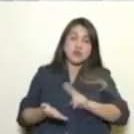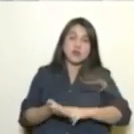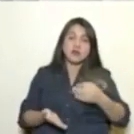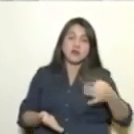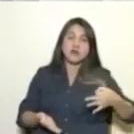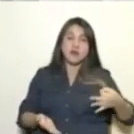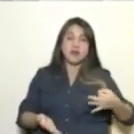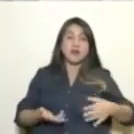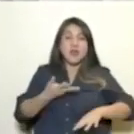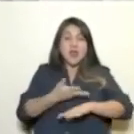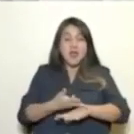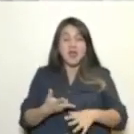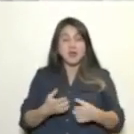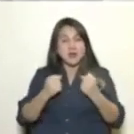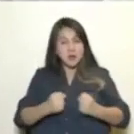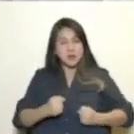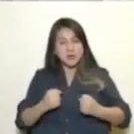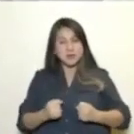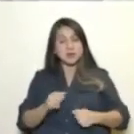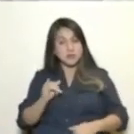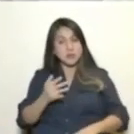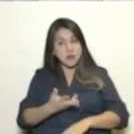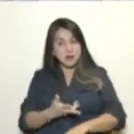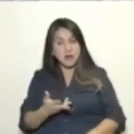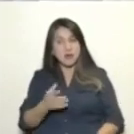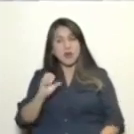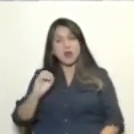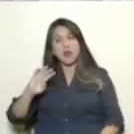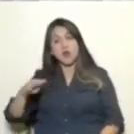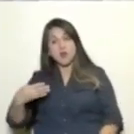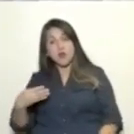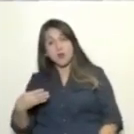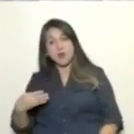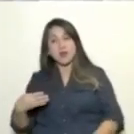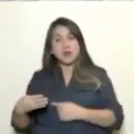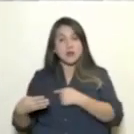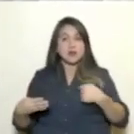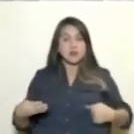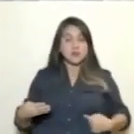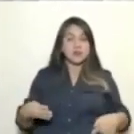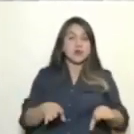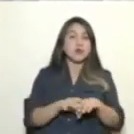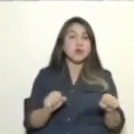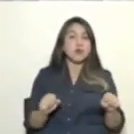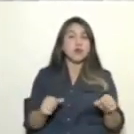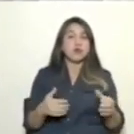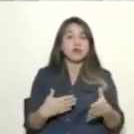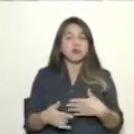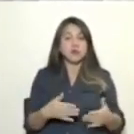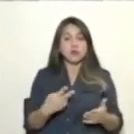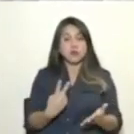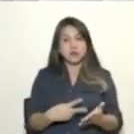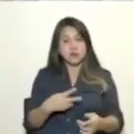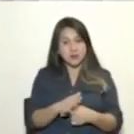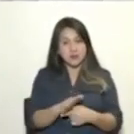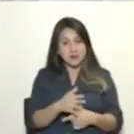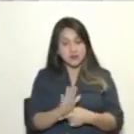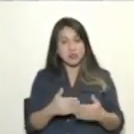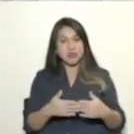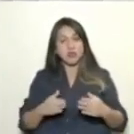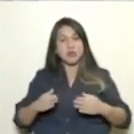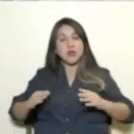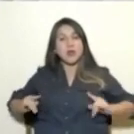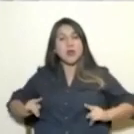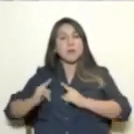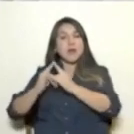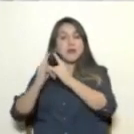hay capacidad, es cierto. Xi y Obama se pusieron de acuerdo en el acuerdo de 2015 en París para el